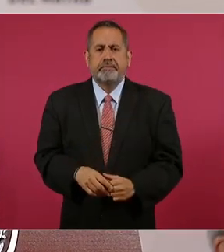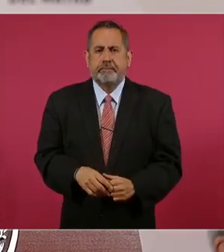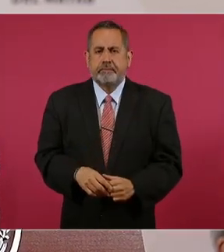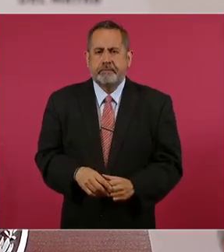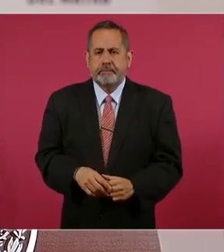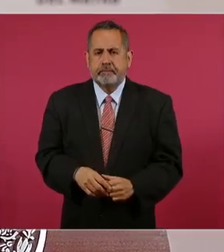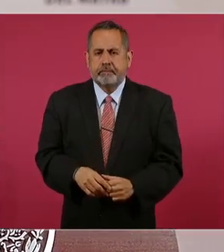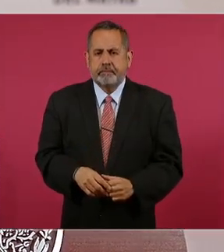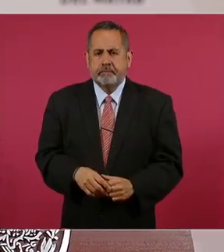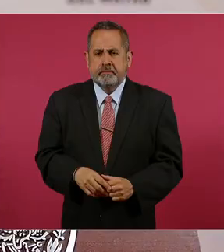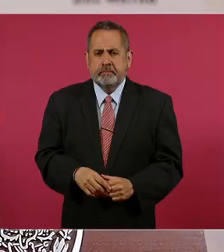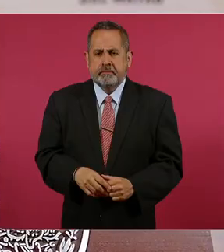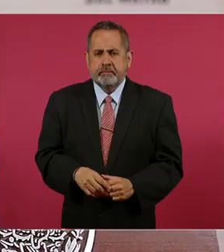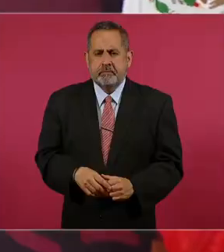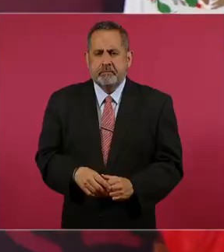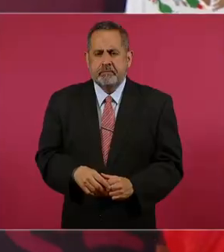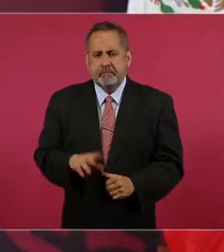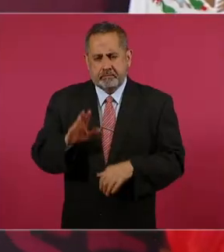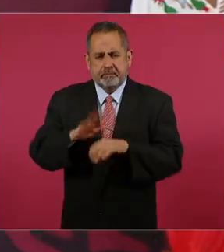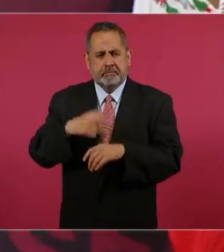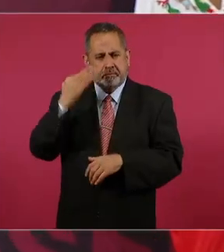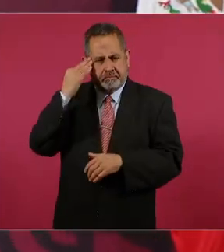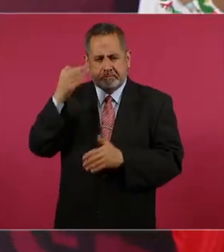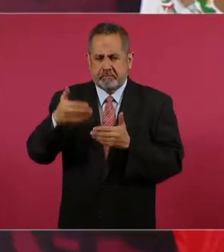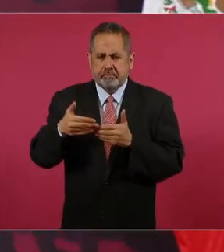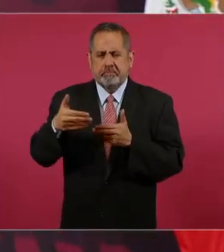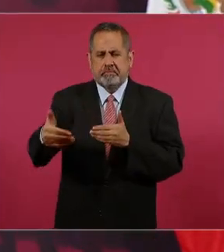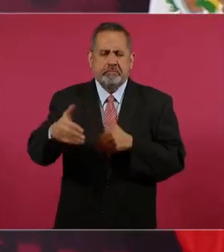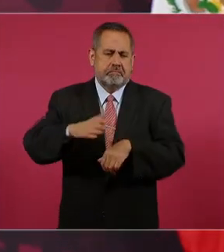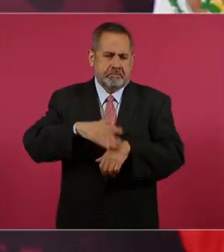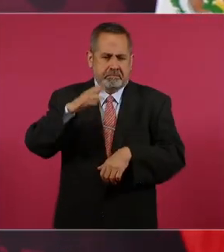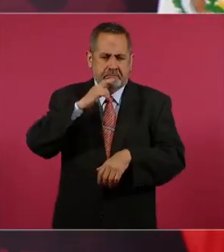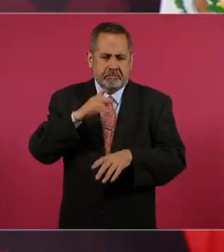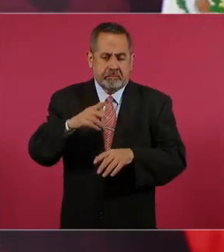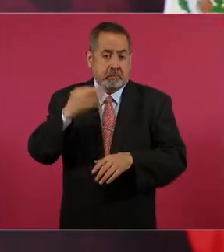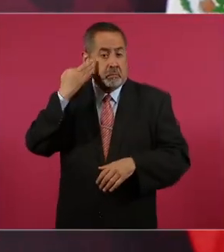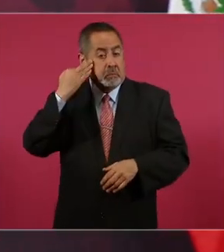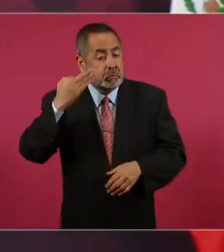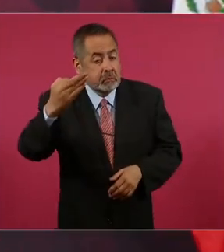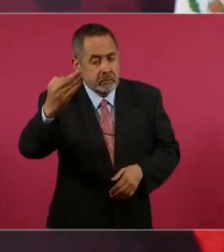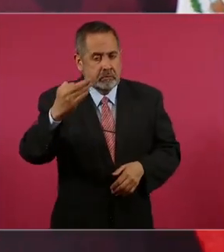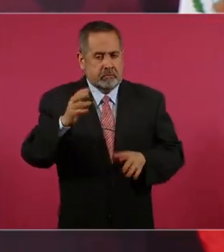otro tiempo no mucho